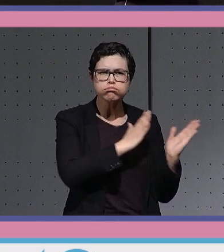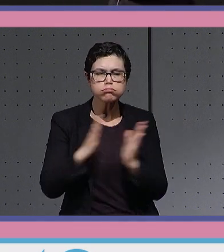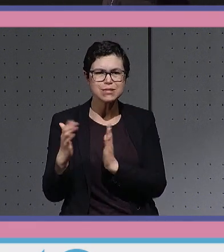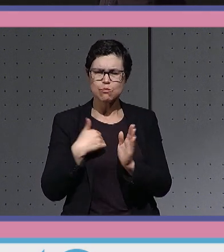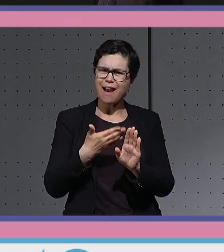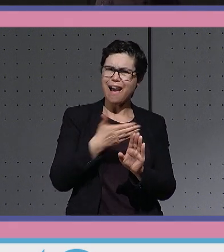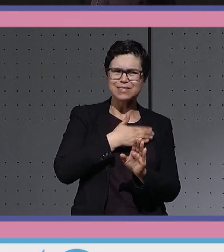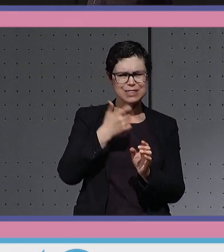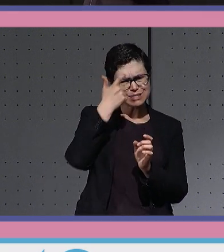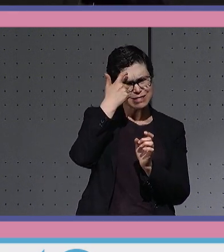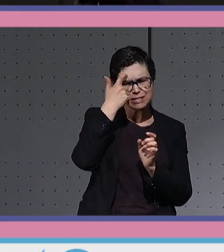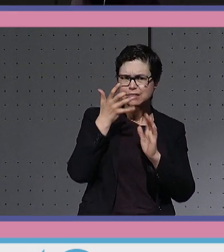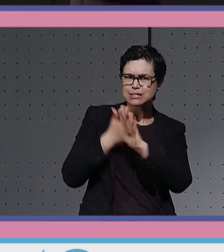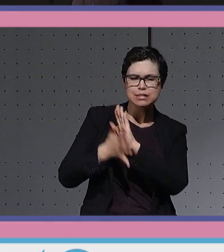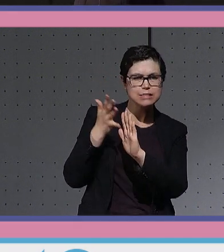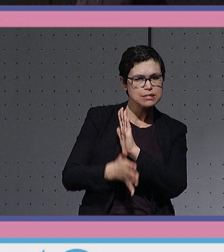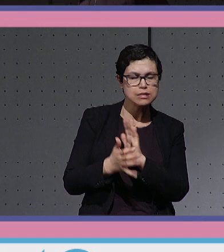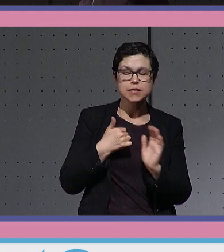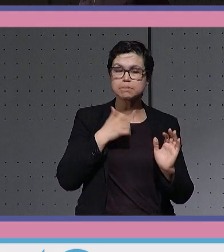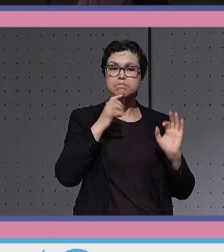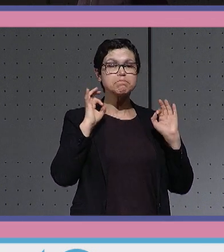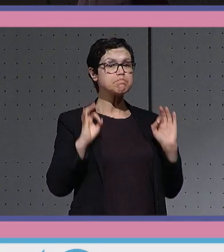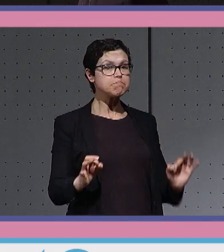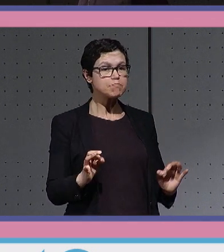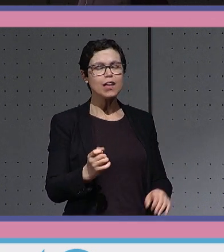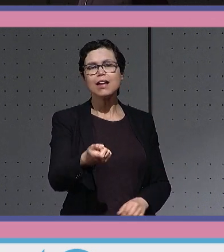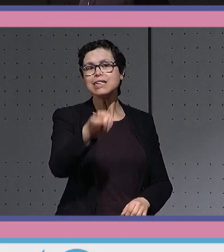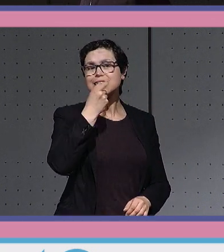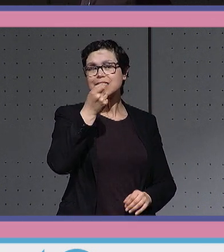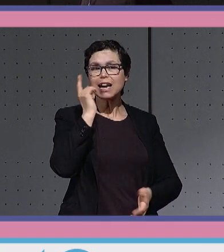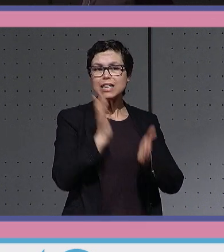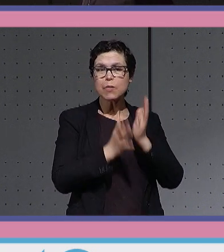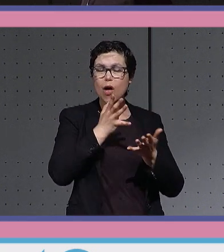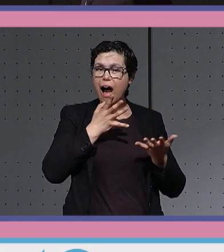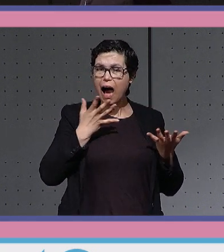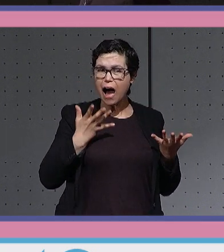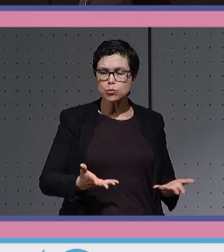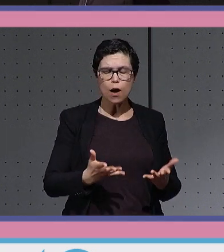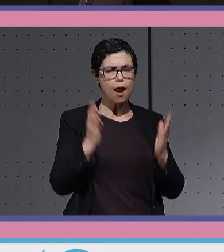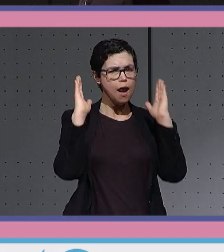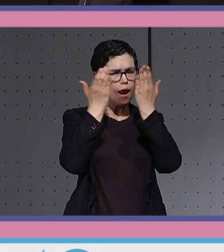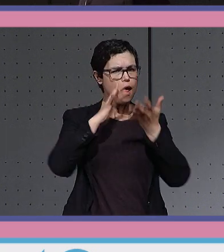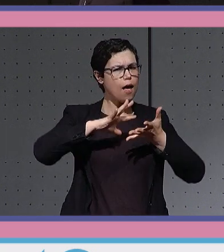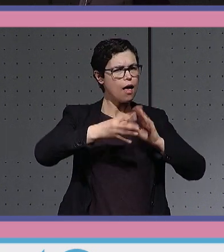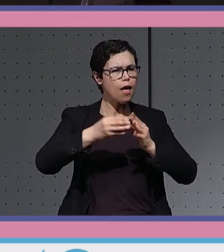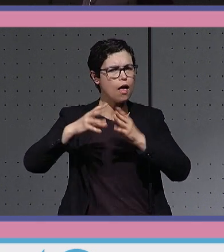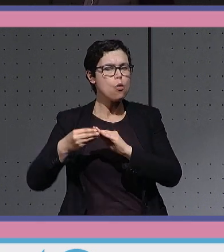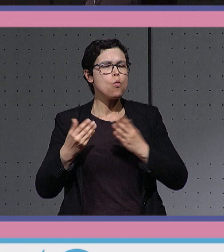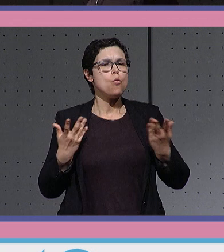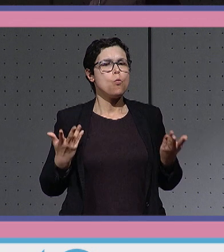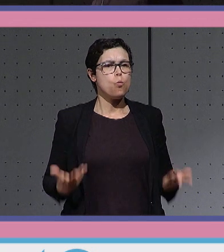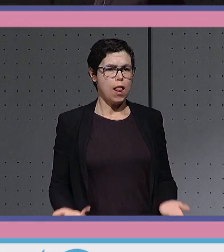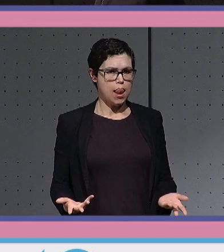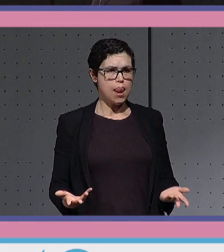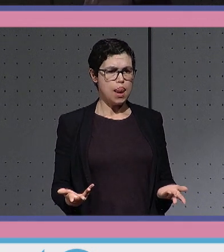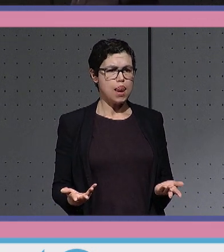fundamental. Con esto dicho, ¿qué tratamientos conocemos para personas con TEA? ¿Vale? La frase queda